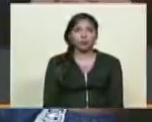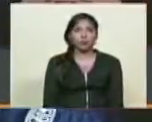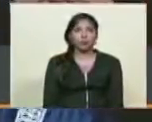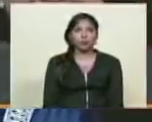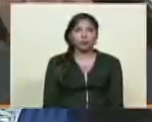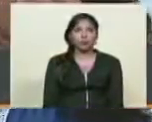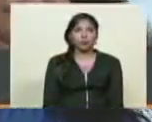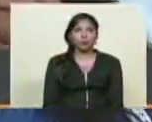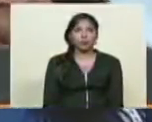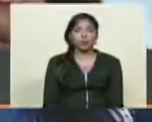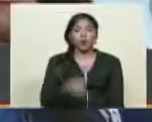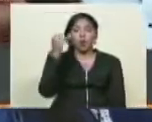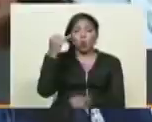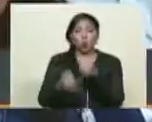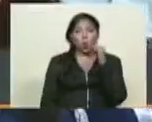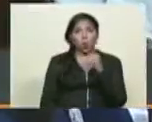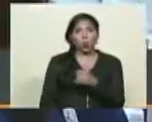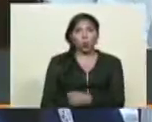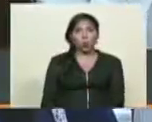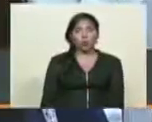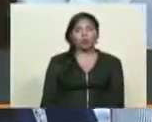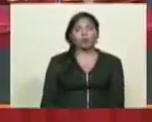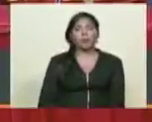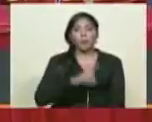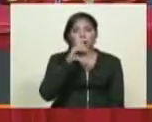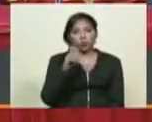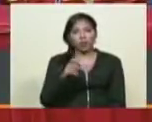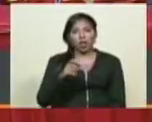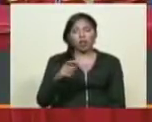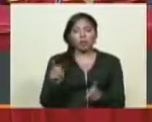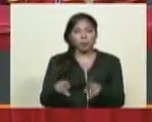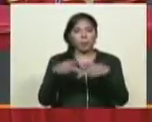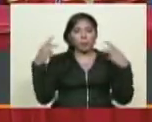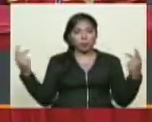Última pregunta, Geraldine Vargas, del diario El Tiempo.